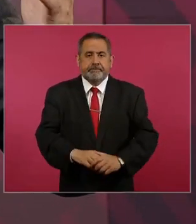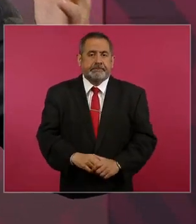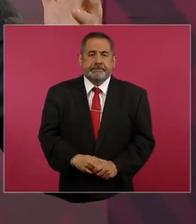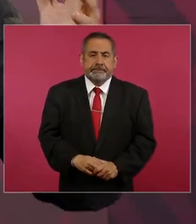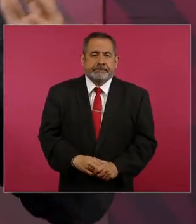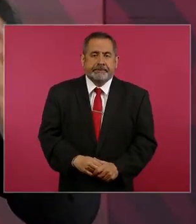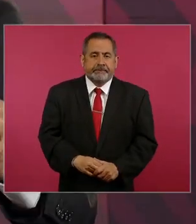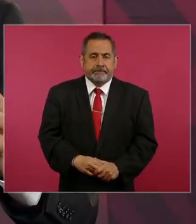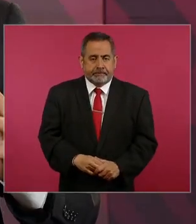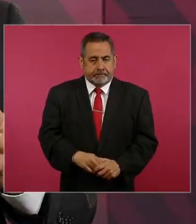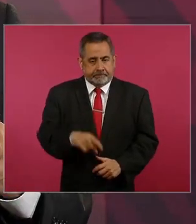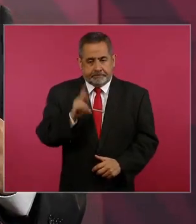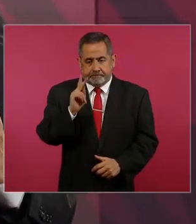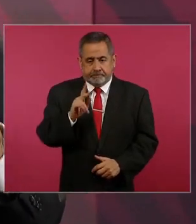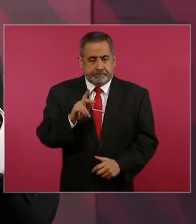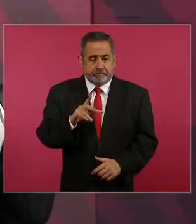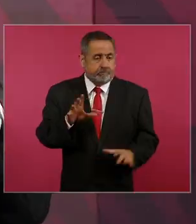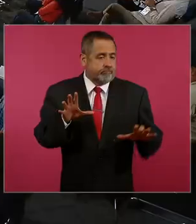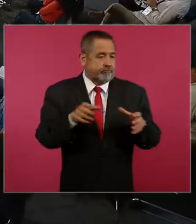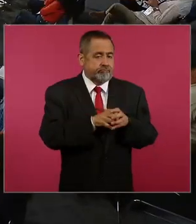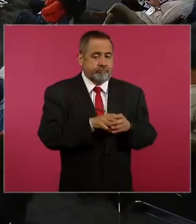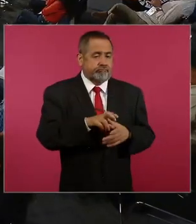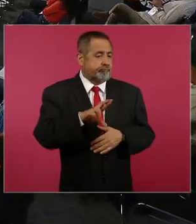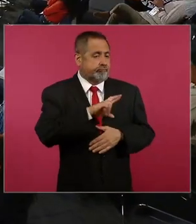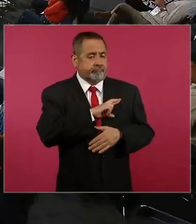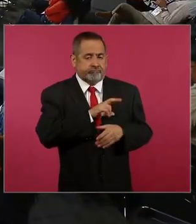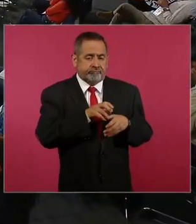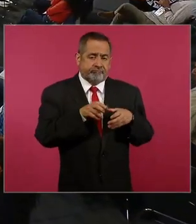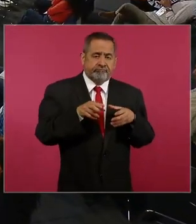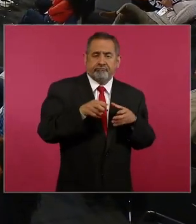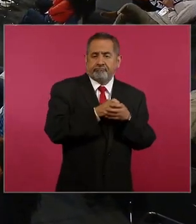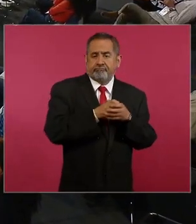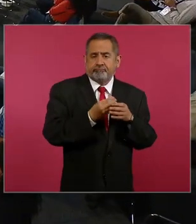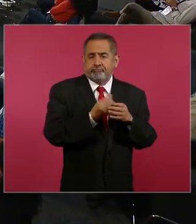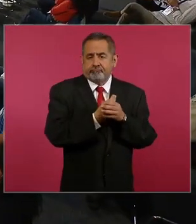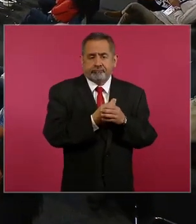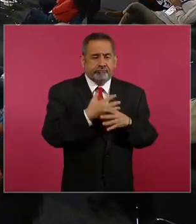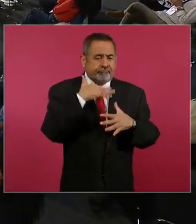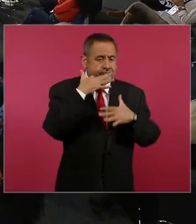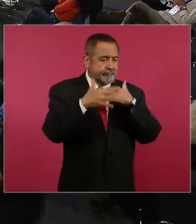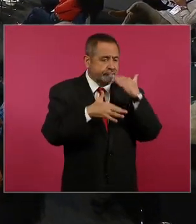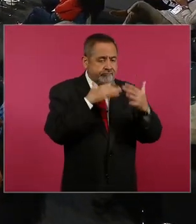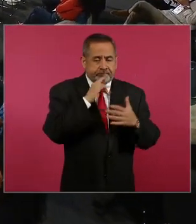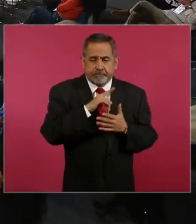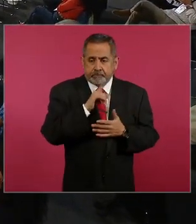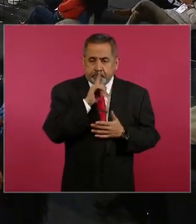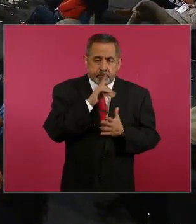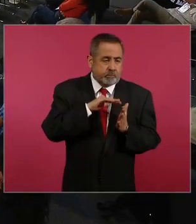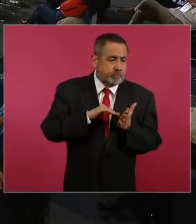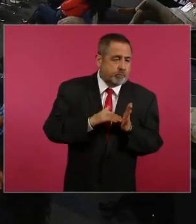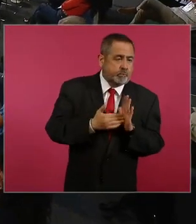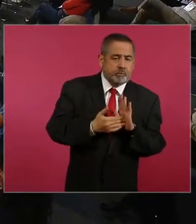pero era una privatización y una corrupción silenciosa